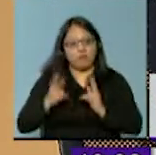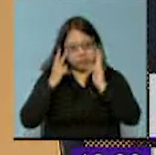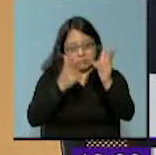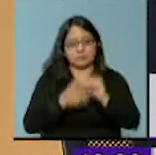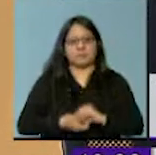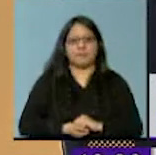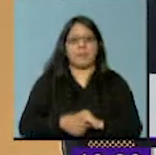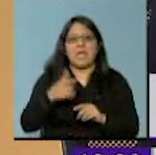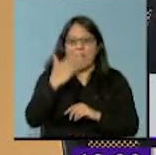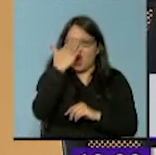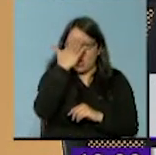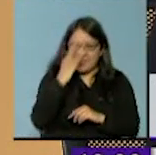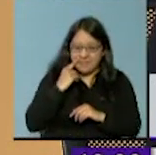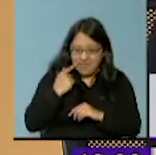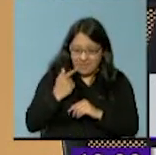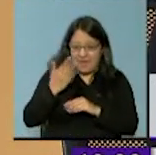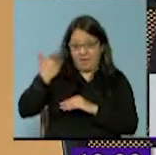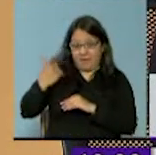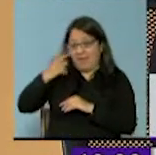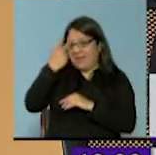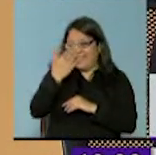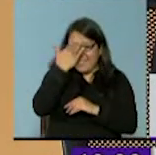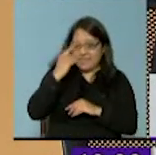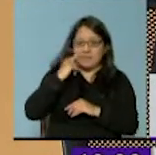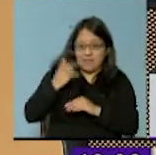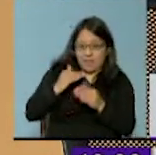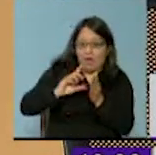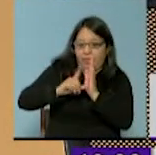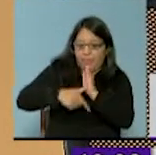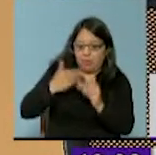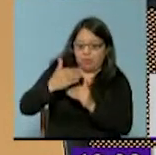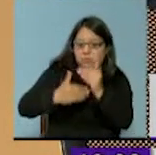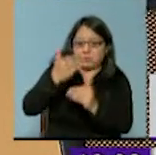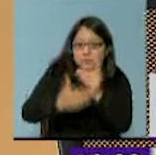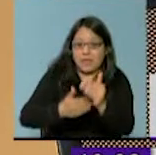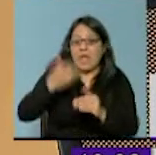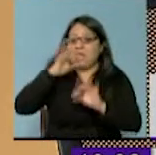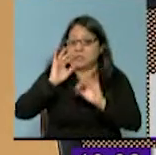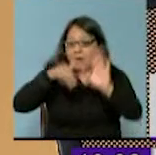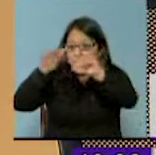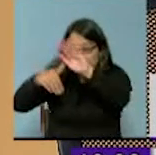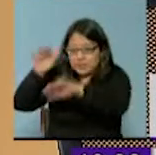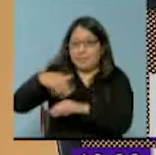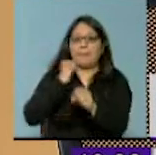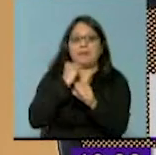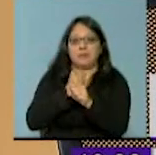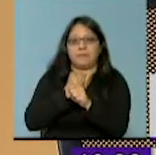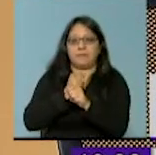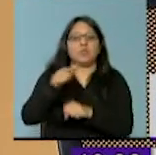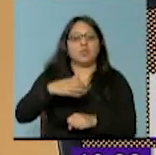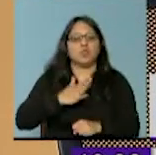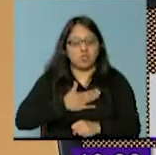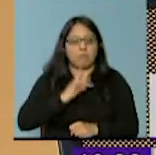a los 15 días vamos a tener los primeros ingresos, las primeras personas que ubiquemos de esta bolsa de empleo. Sí, creo en la bolsa de